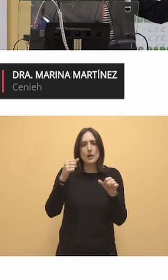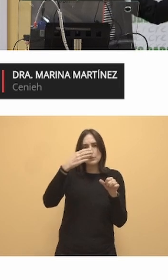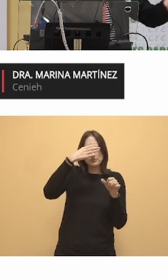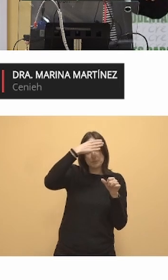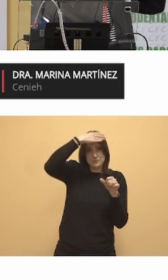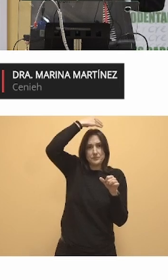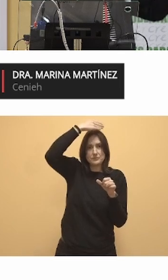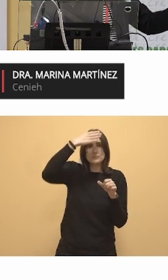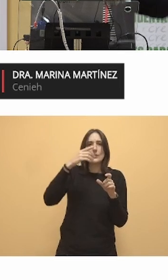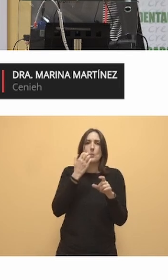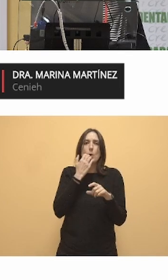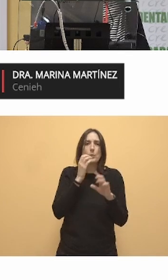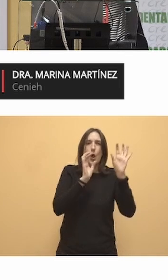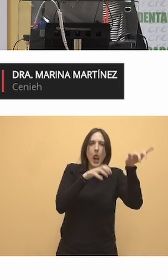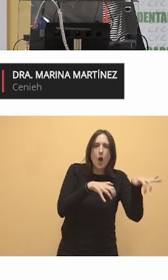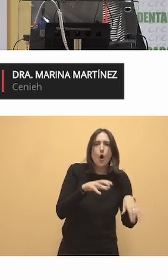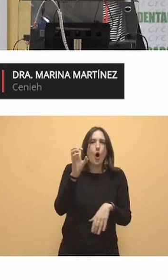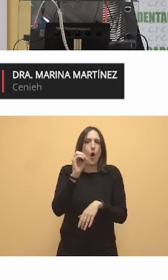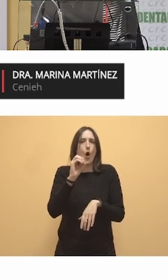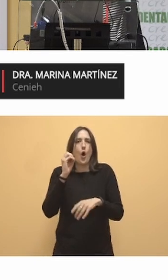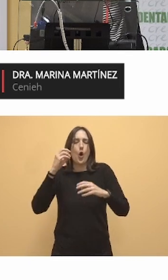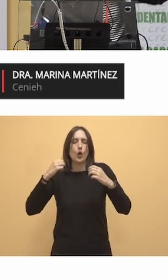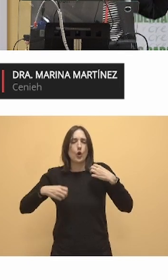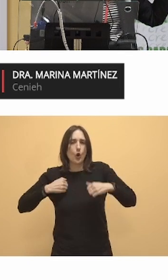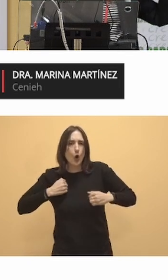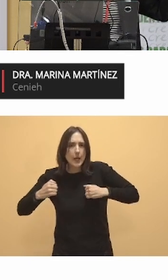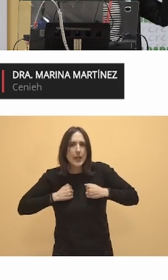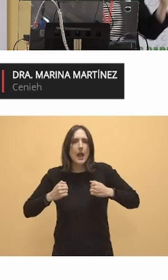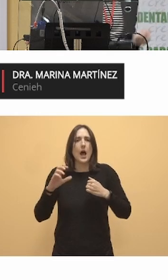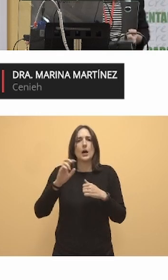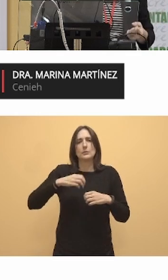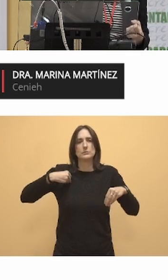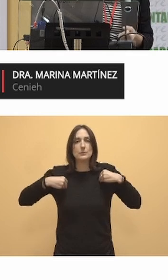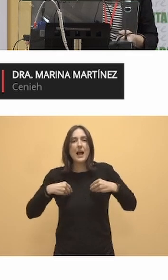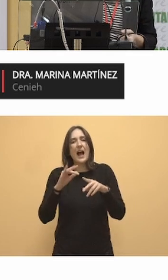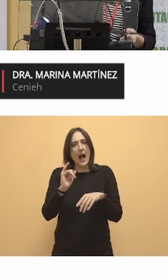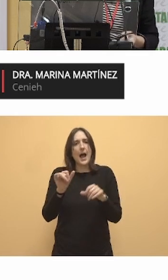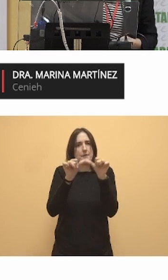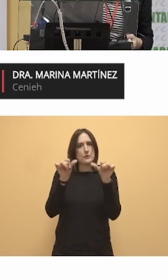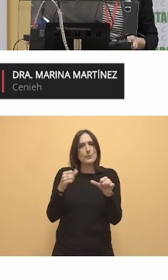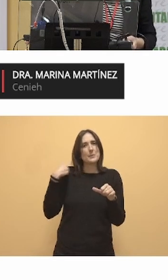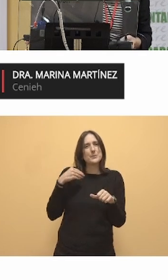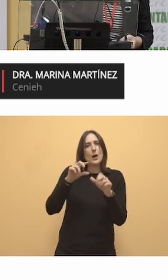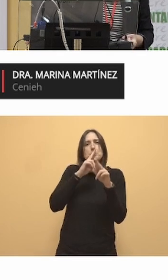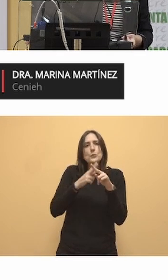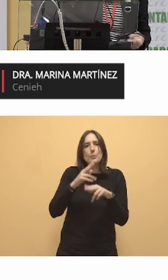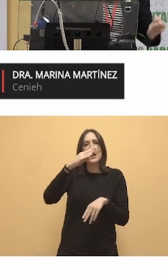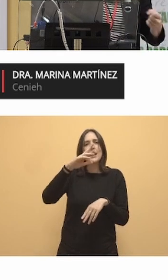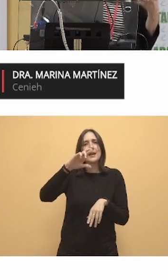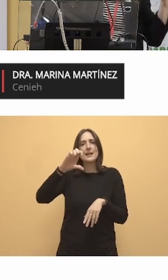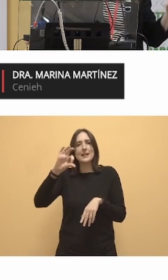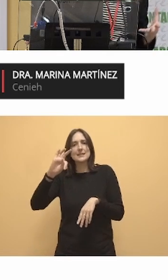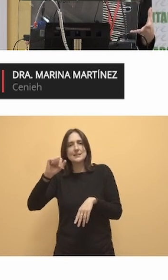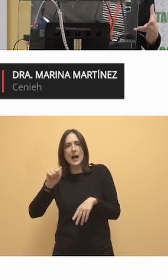gorilas, chimpancés, incluso los leones, pues poseen esa cresta para la inserción de esos músculos. Y bueno,